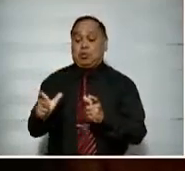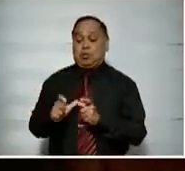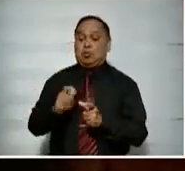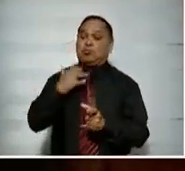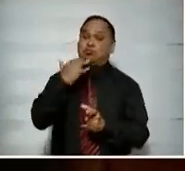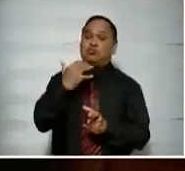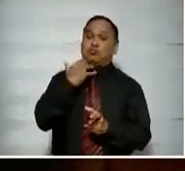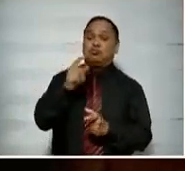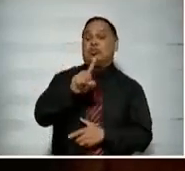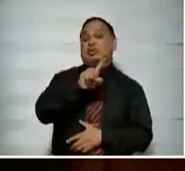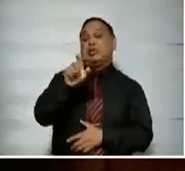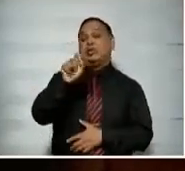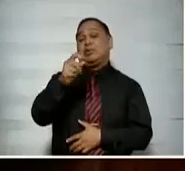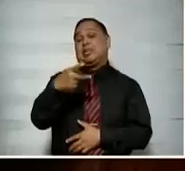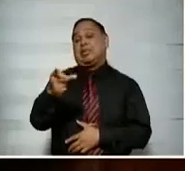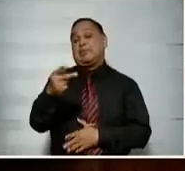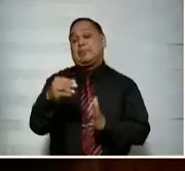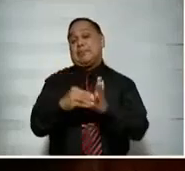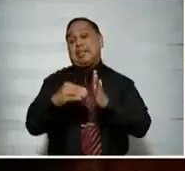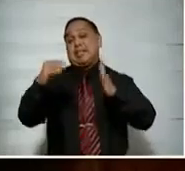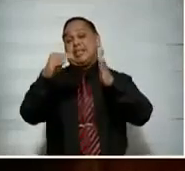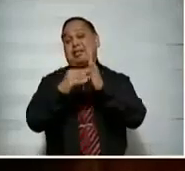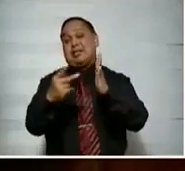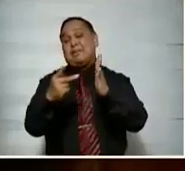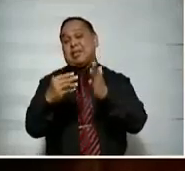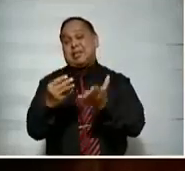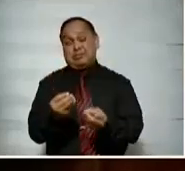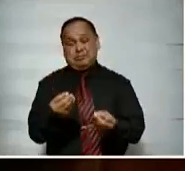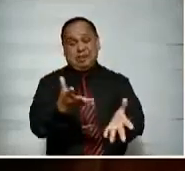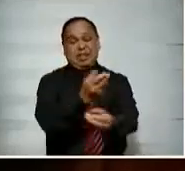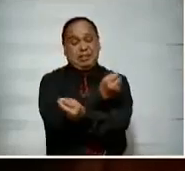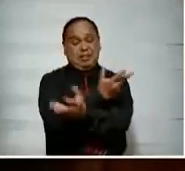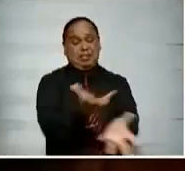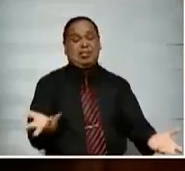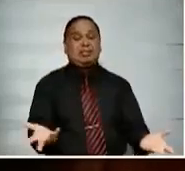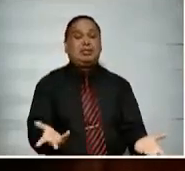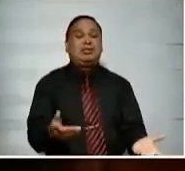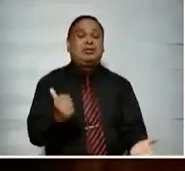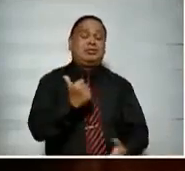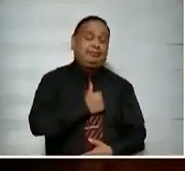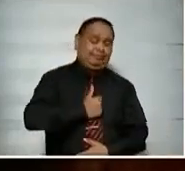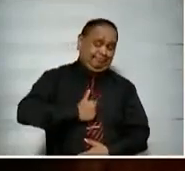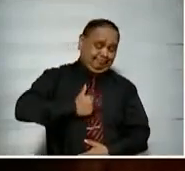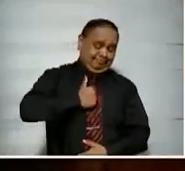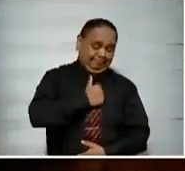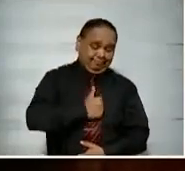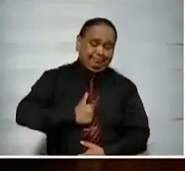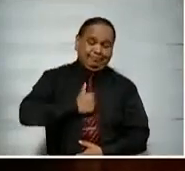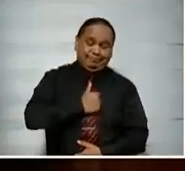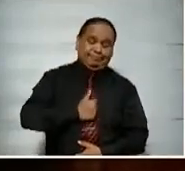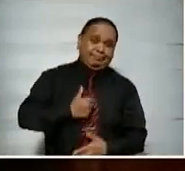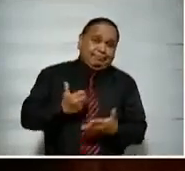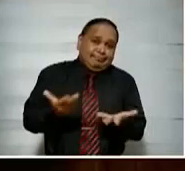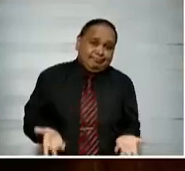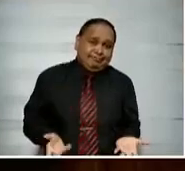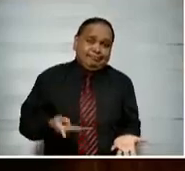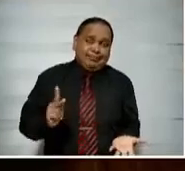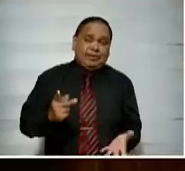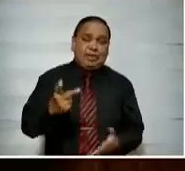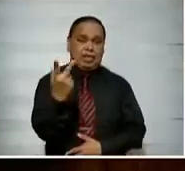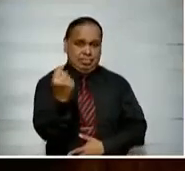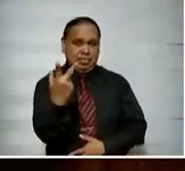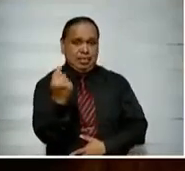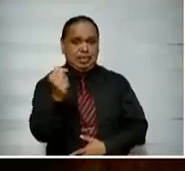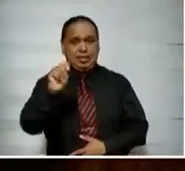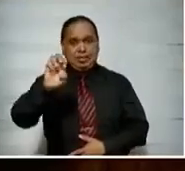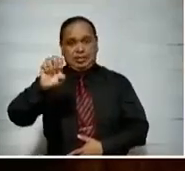tirar esos 120 millones de pesos. La verdad es que es muy lamentable que esto se haya dado de esta manera, y Televisa tiene